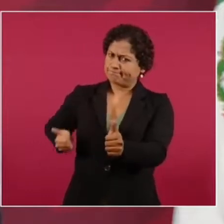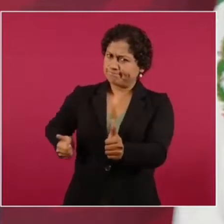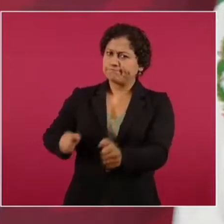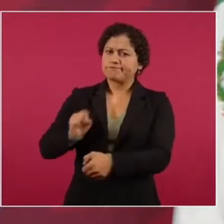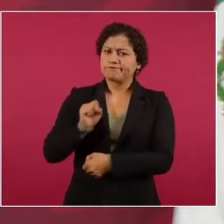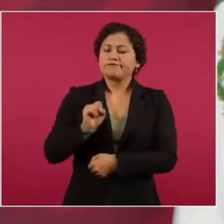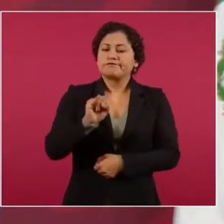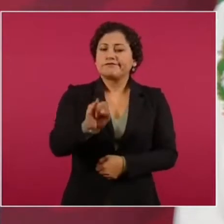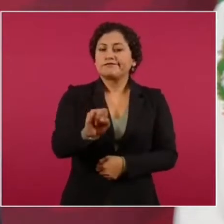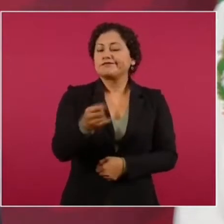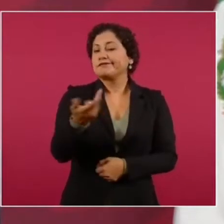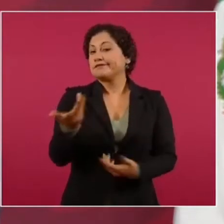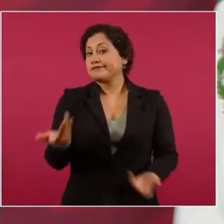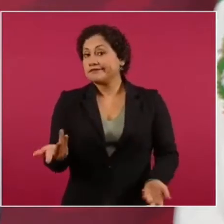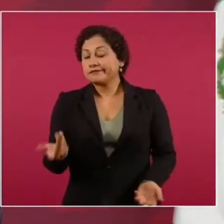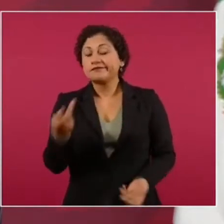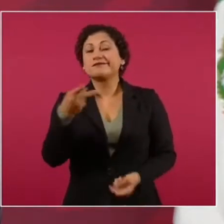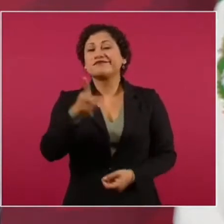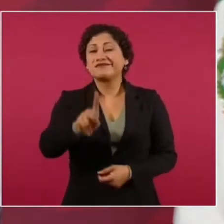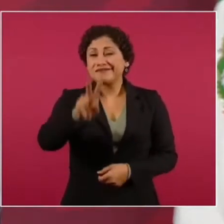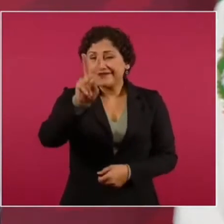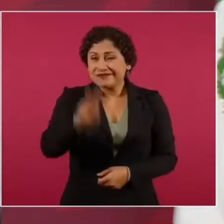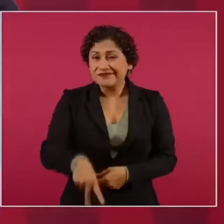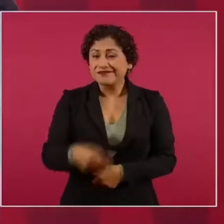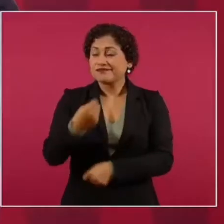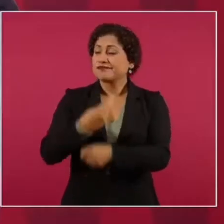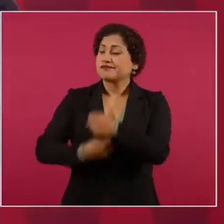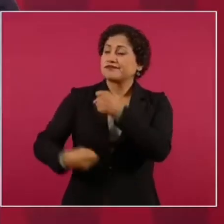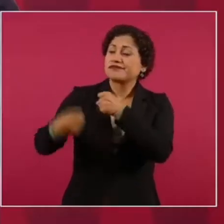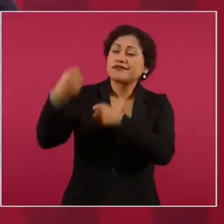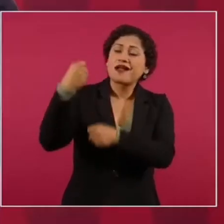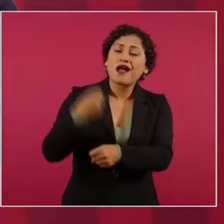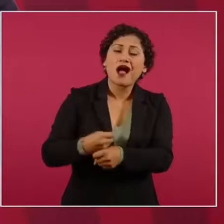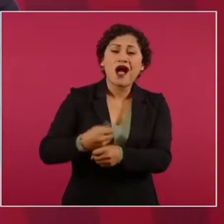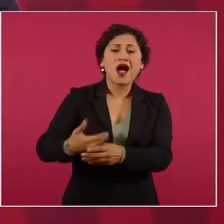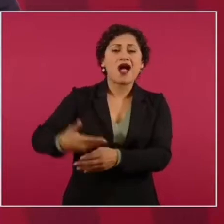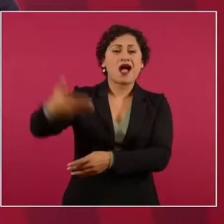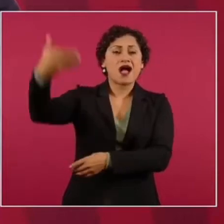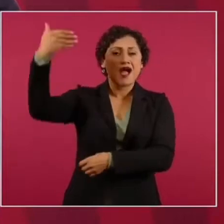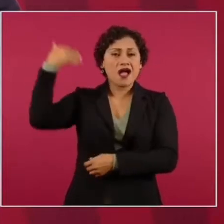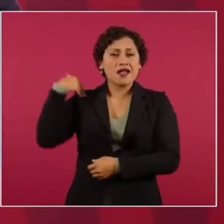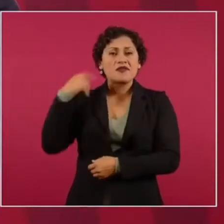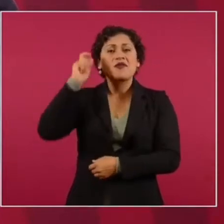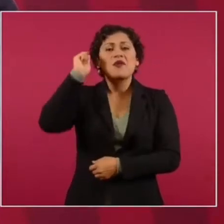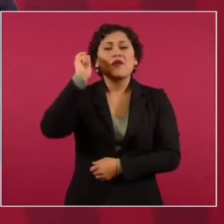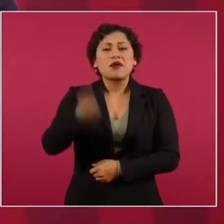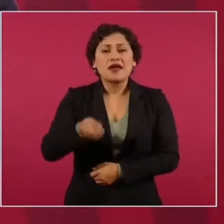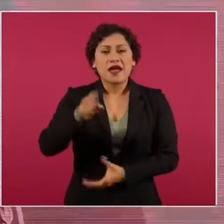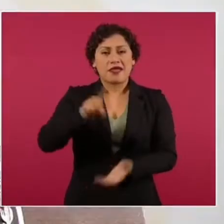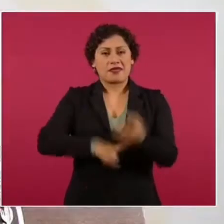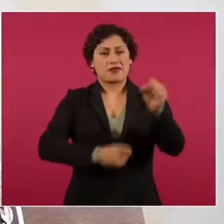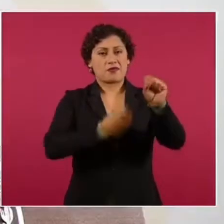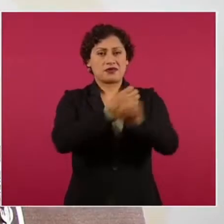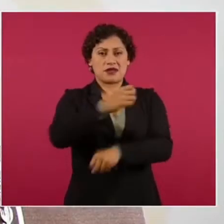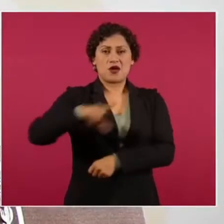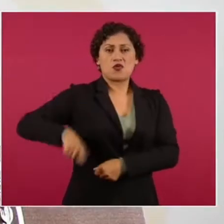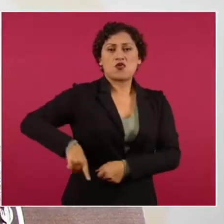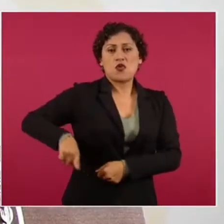que durante mucho tiempo Los gobiernos anteriores se dedicaron nada más a saquear